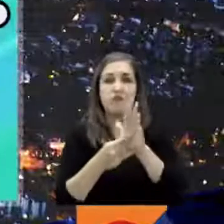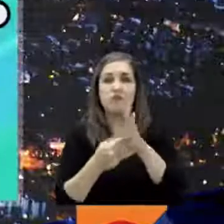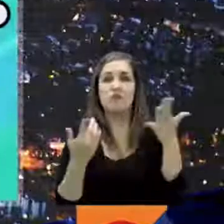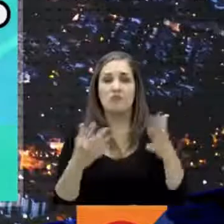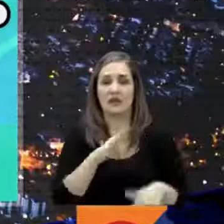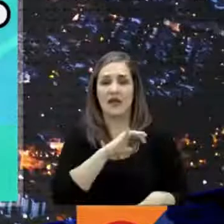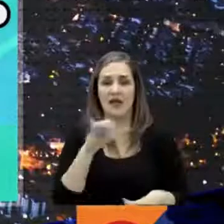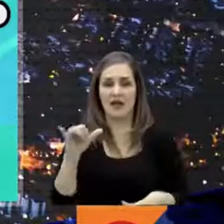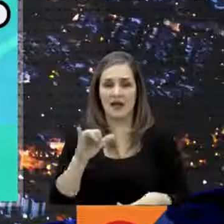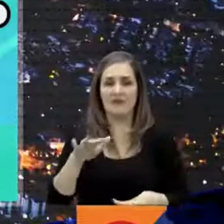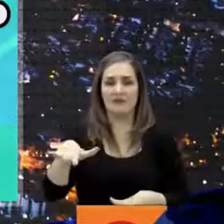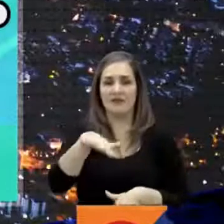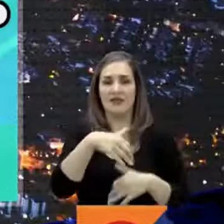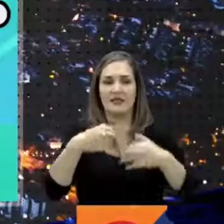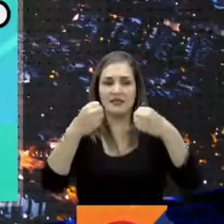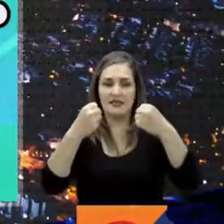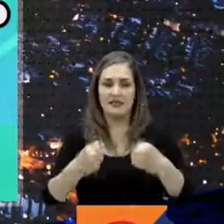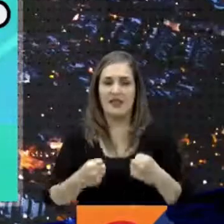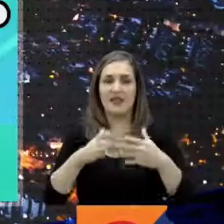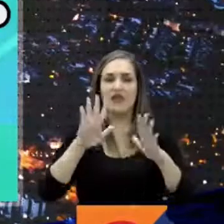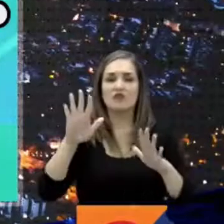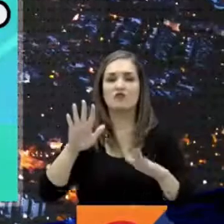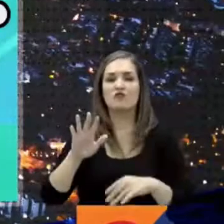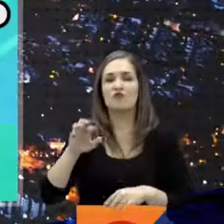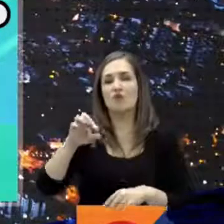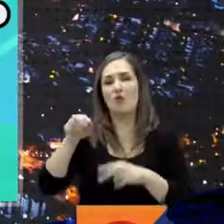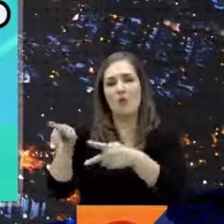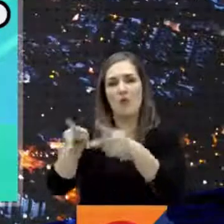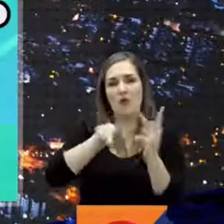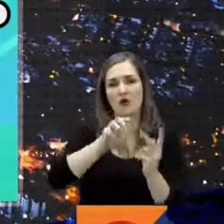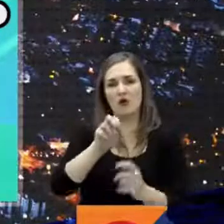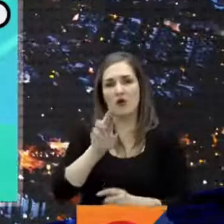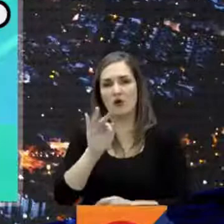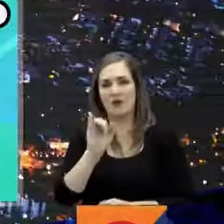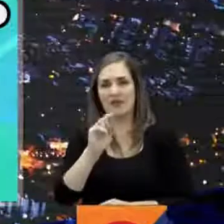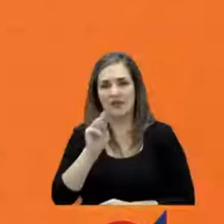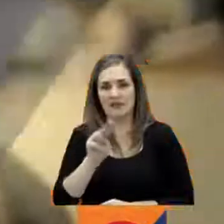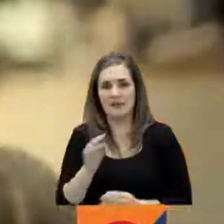la plazoleta El Puente Ortiz y en el monumento de los 7 Ríos.